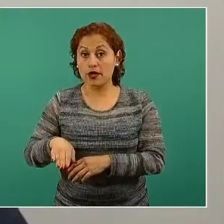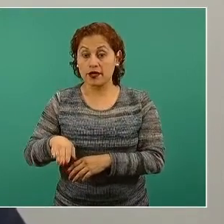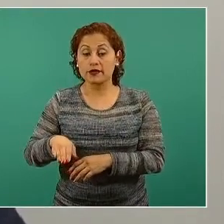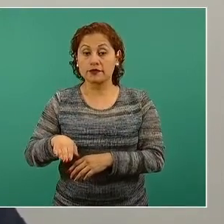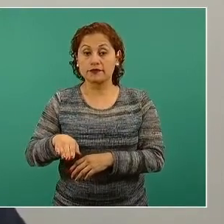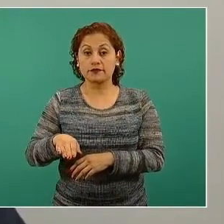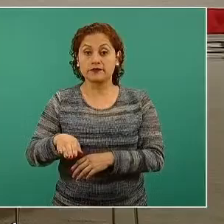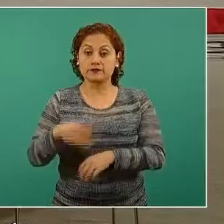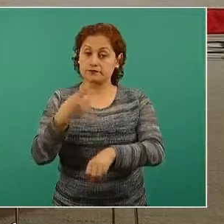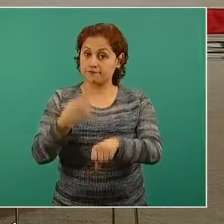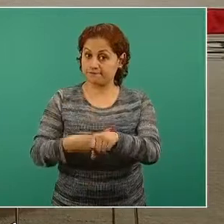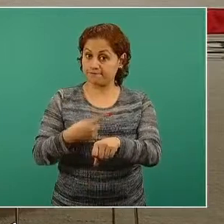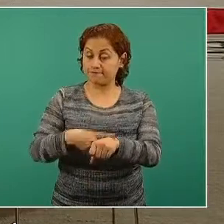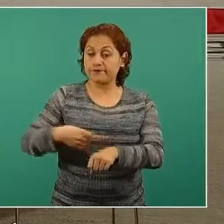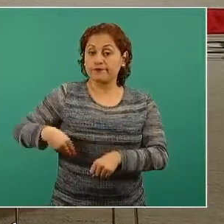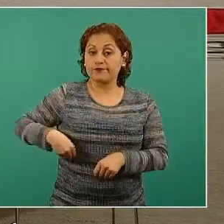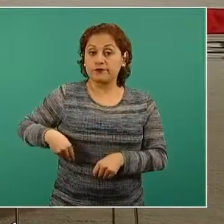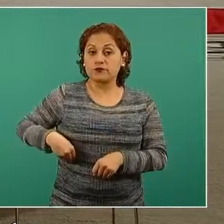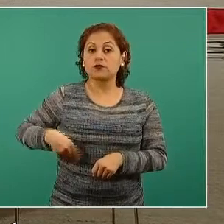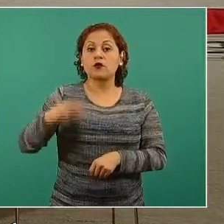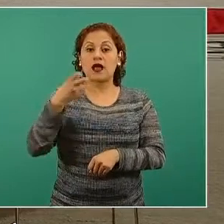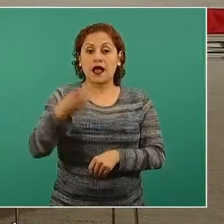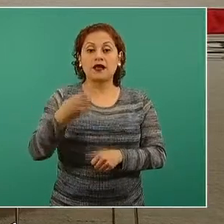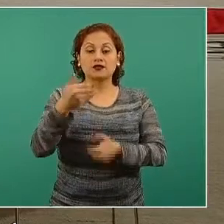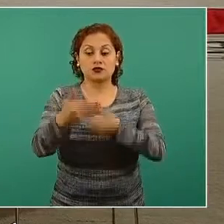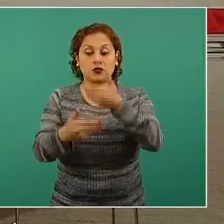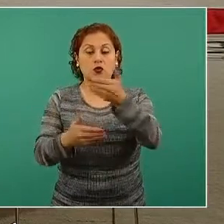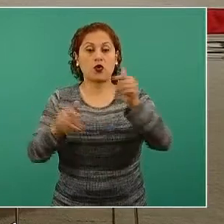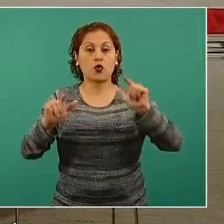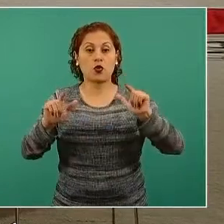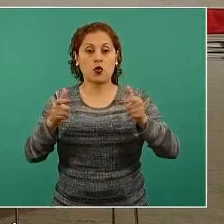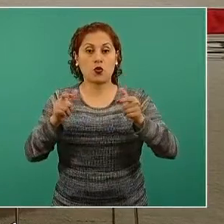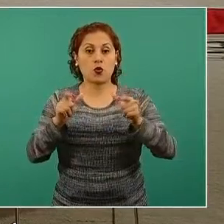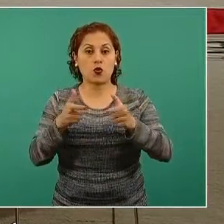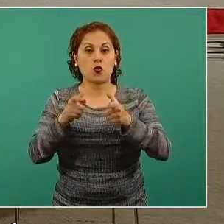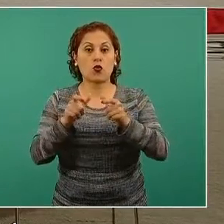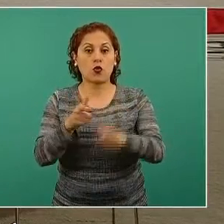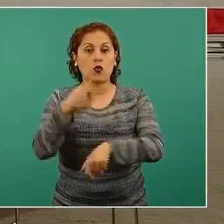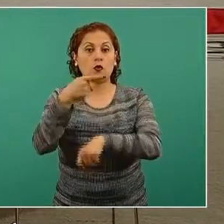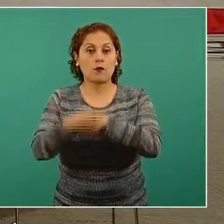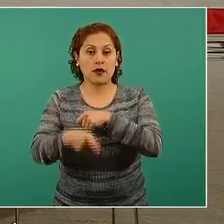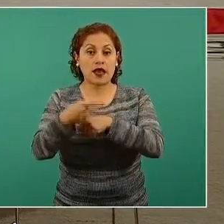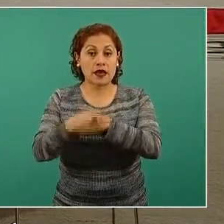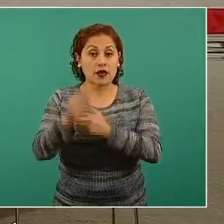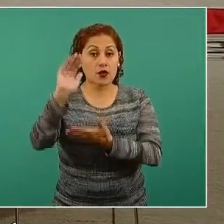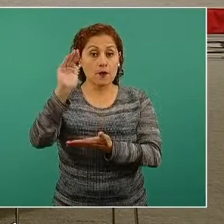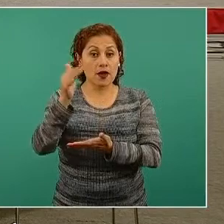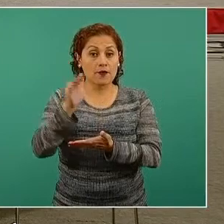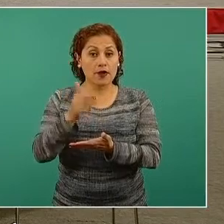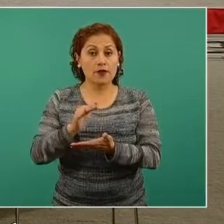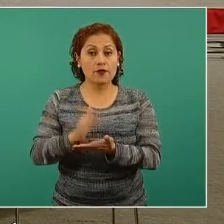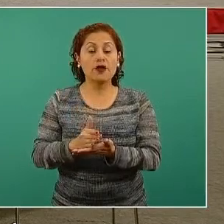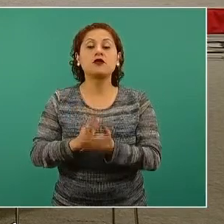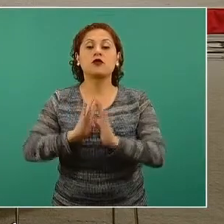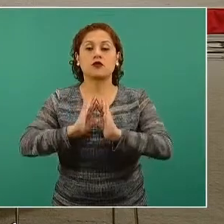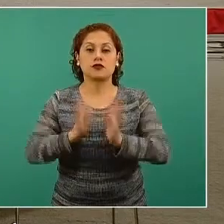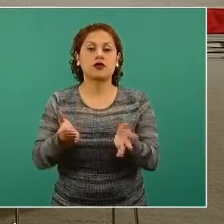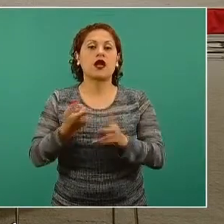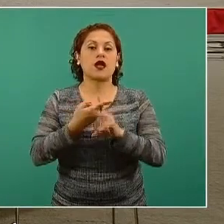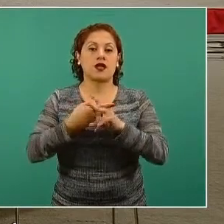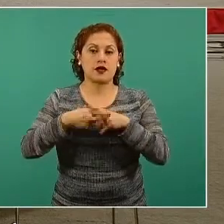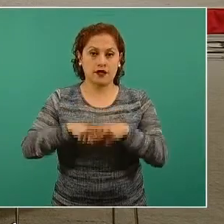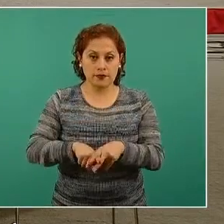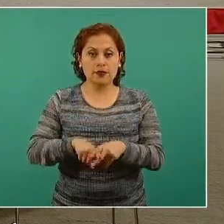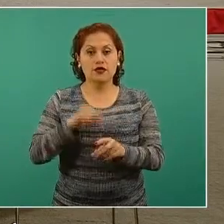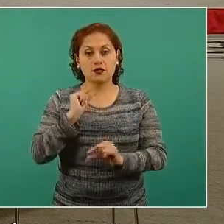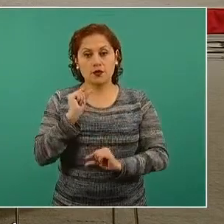de la enfermedad, en la medida que disminuyan estos riesgos, entonces se pueden empezar a activar